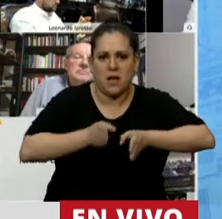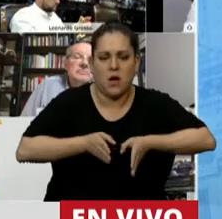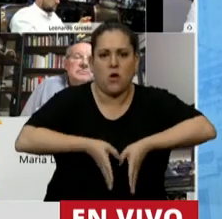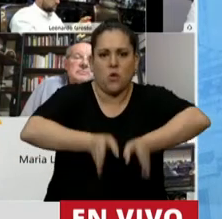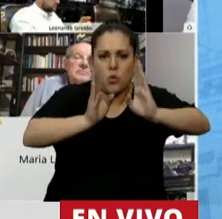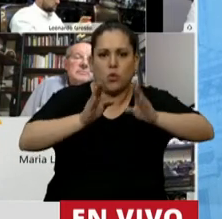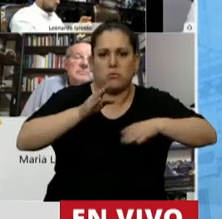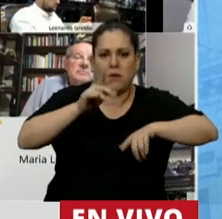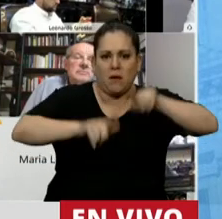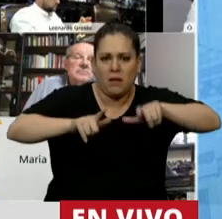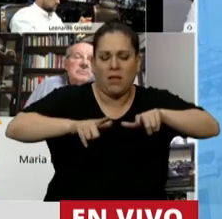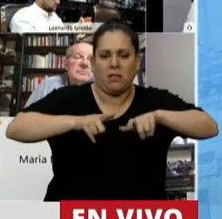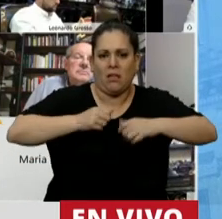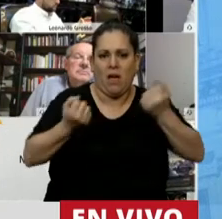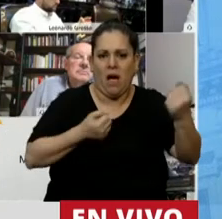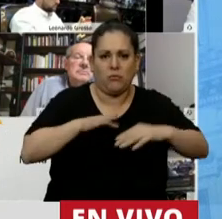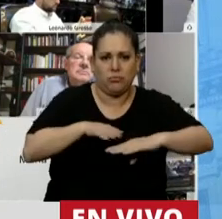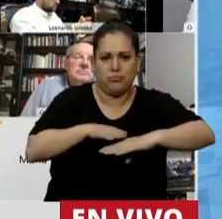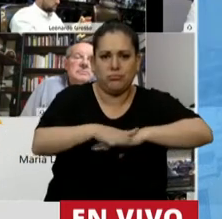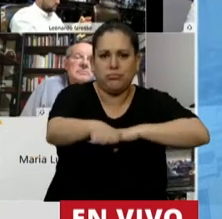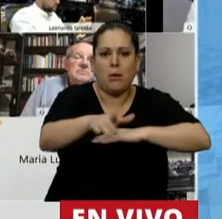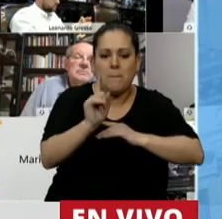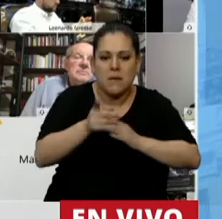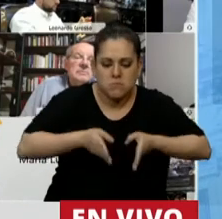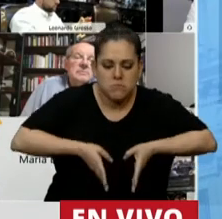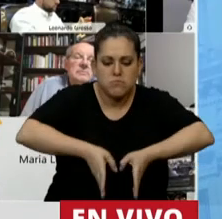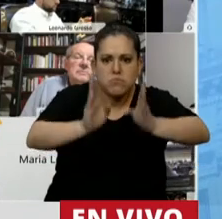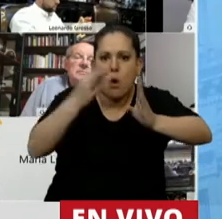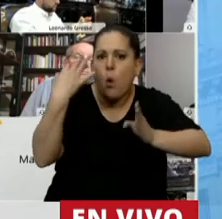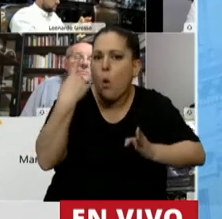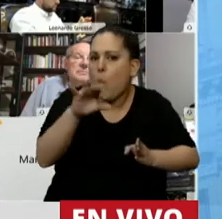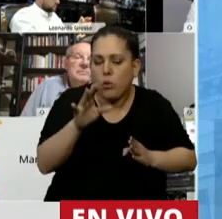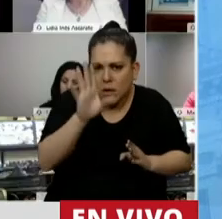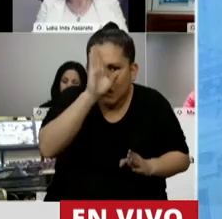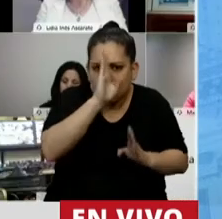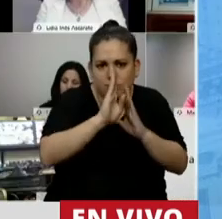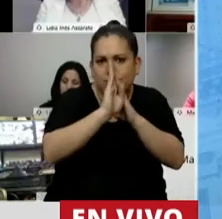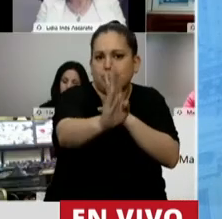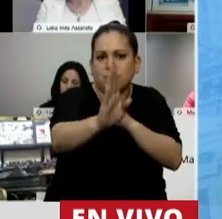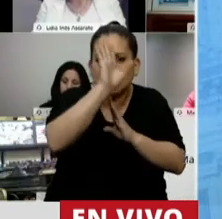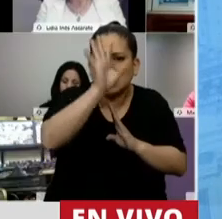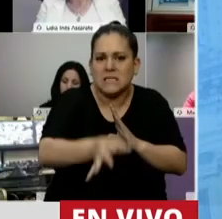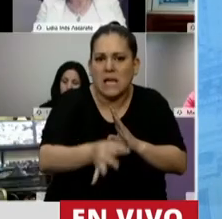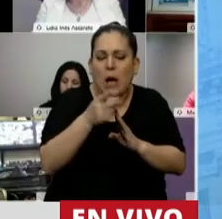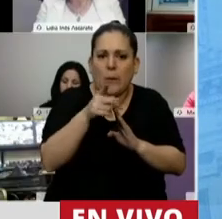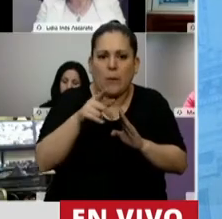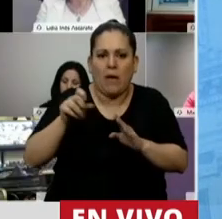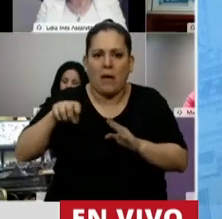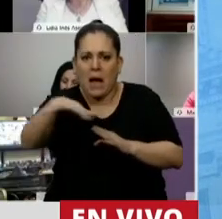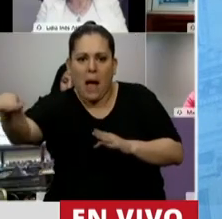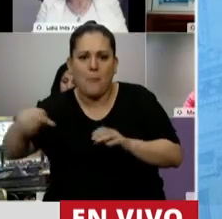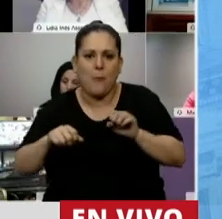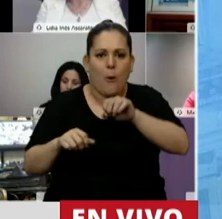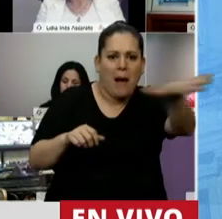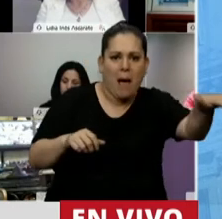mayor seguridad, sobre todo de noche, porque es prácticamente la única referencia que tienen para orientarse y para saber dónde